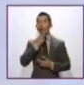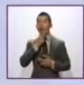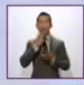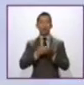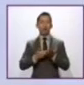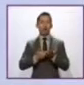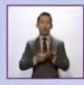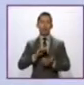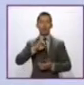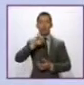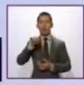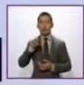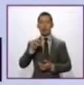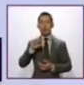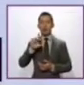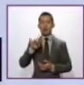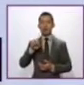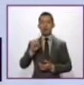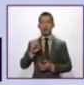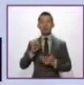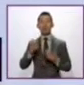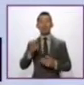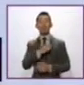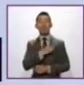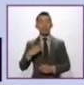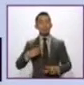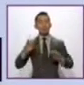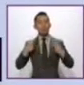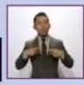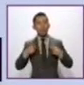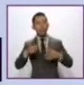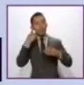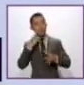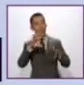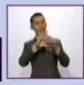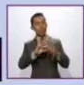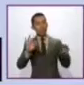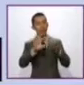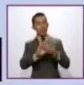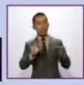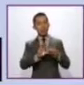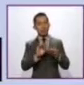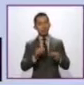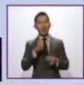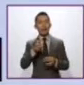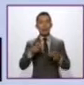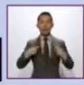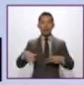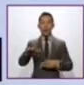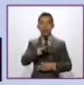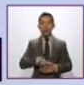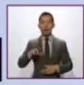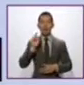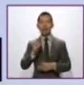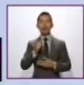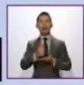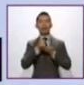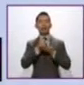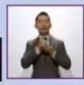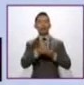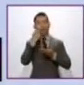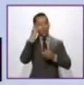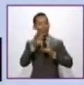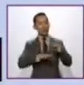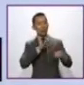favor. Tenemos que educar a nuestra sociedad. Tenemos que sanear a nuestra sociedad. Tenemos que darle salud.